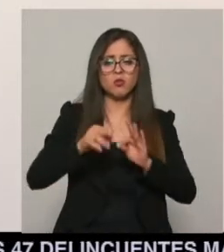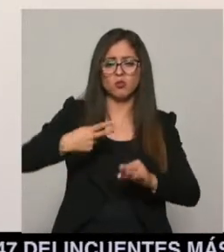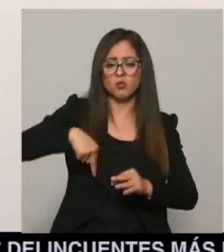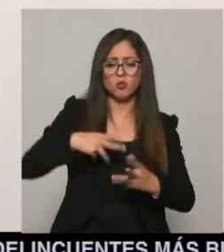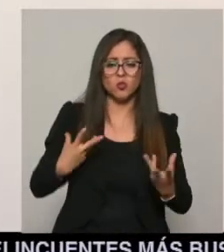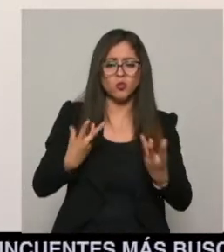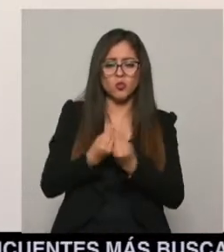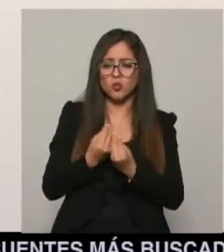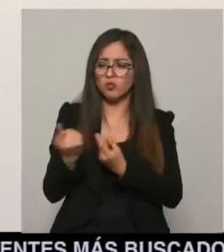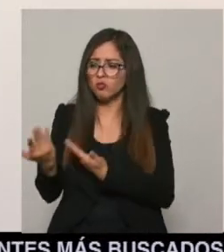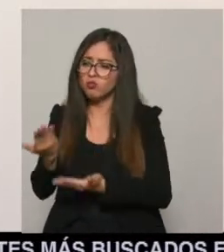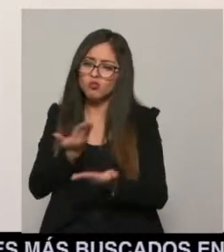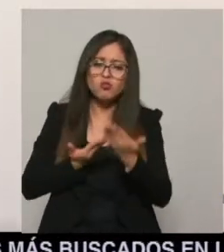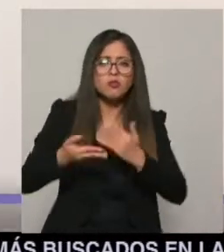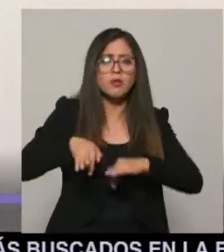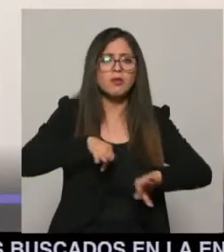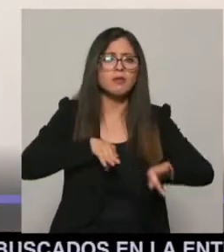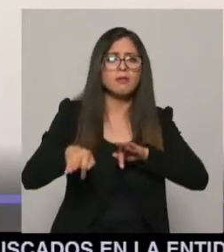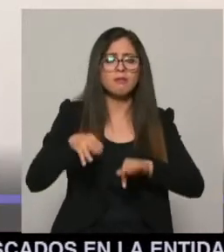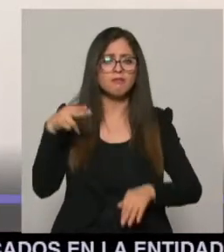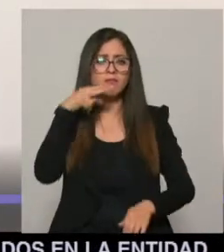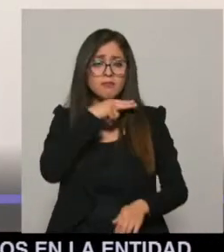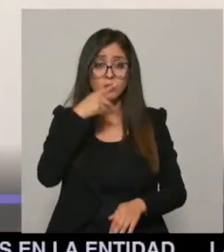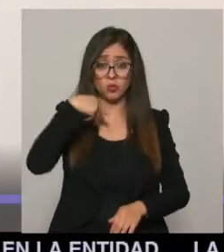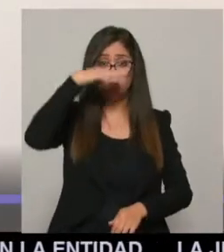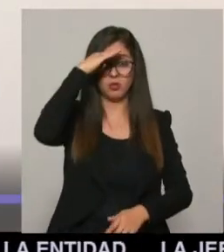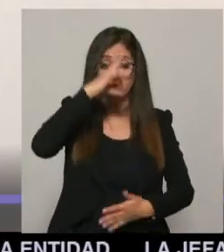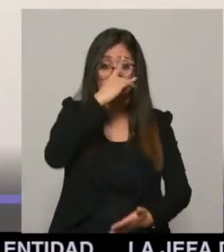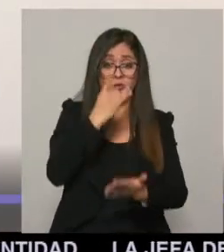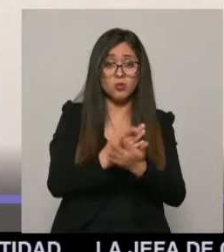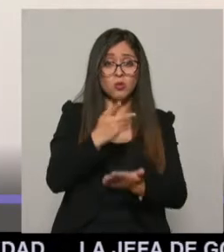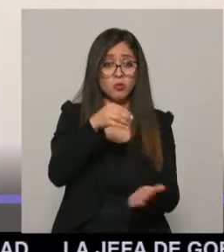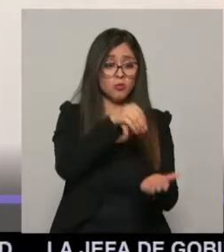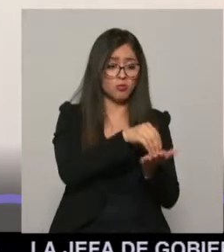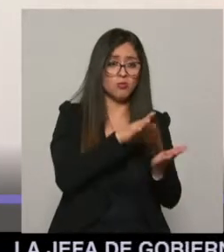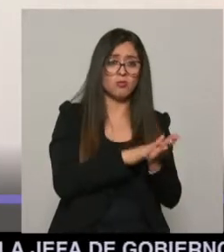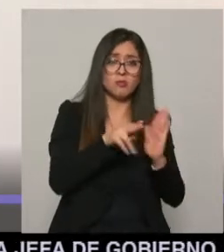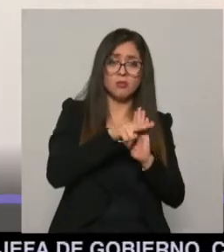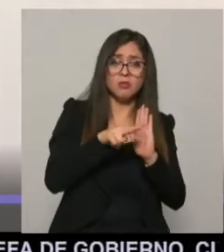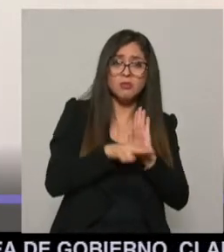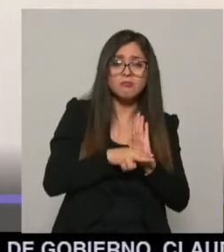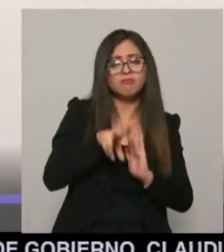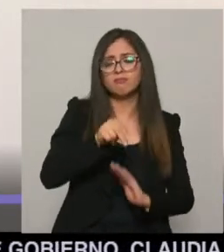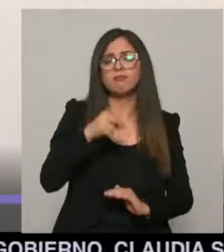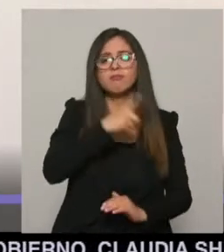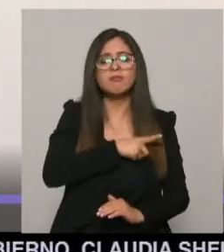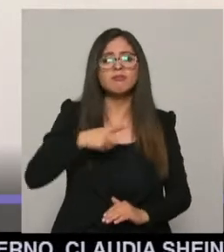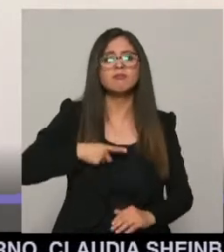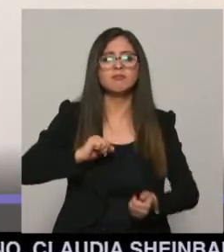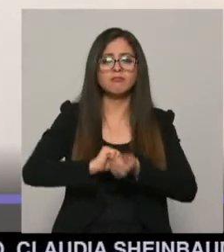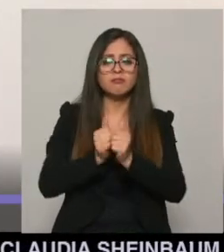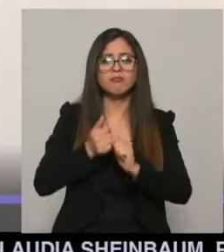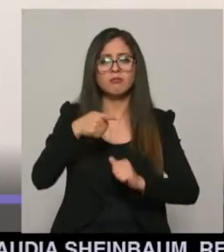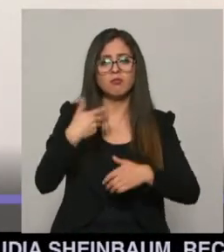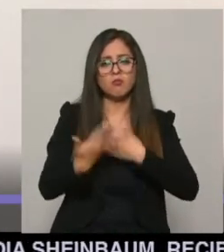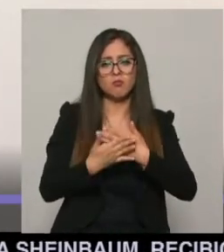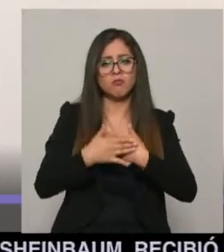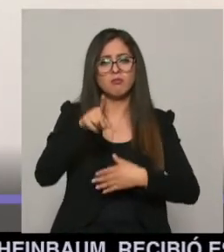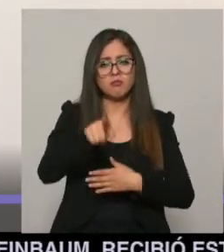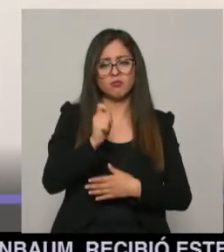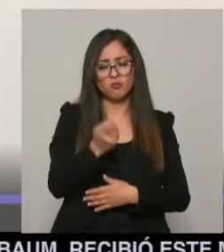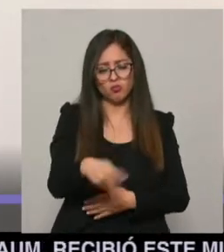manera inmediata, por supuesto no solamente las que nos mandata la norma, sino seguir profundizando en esta ampliación de